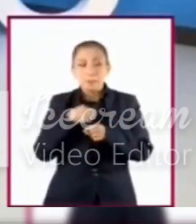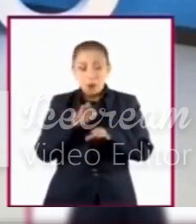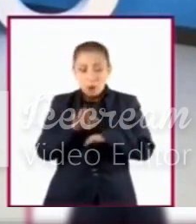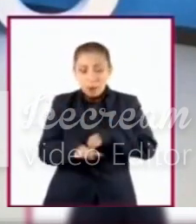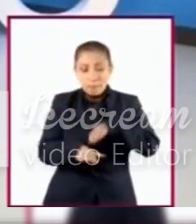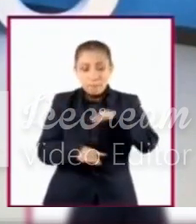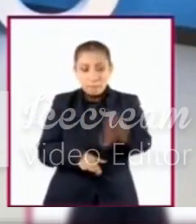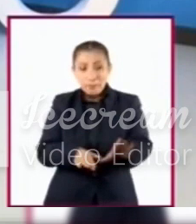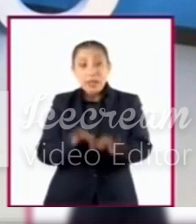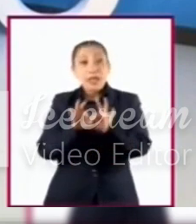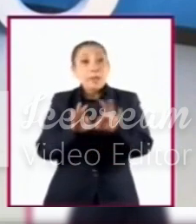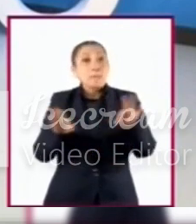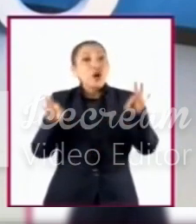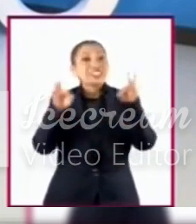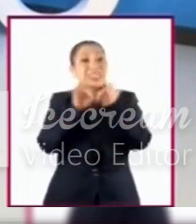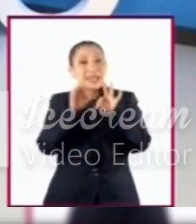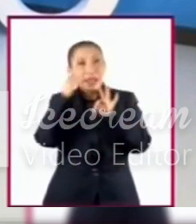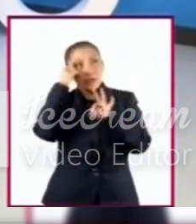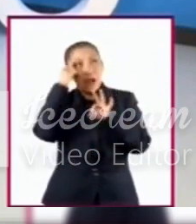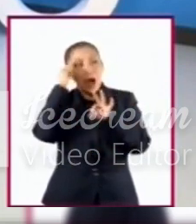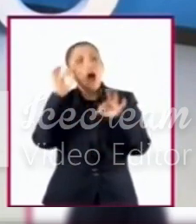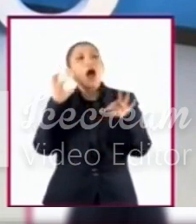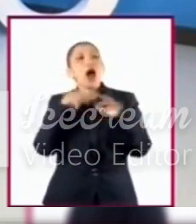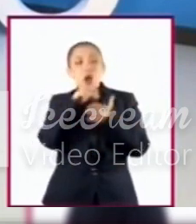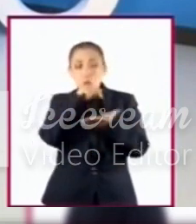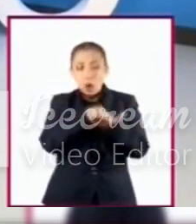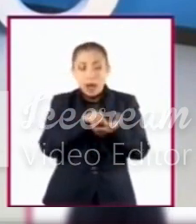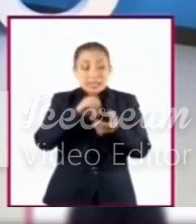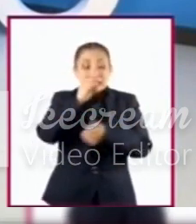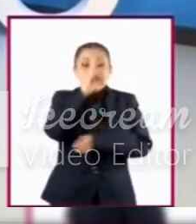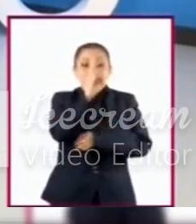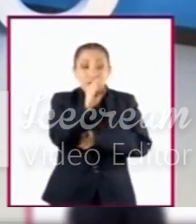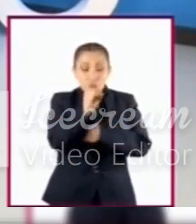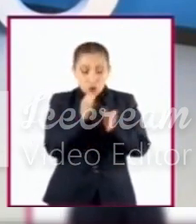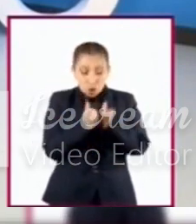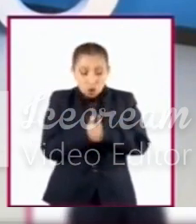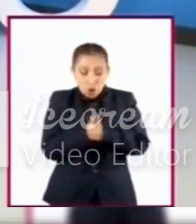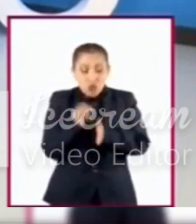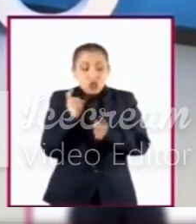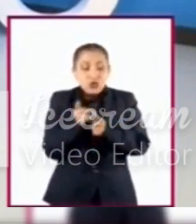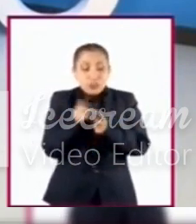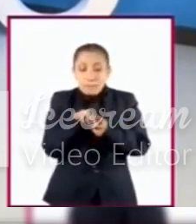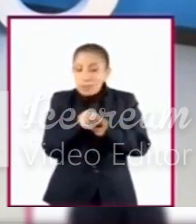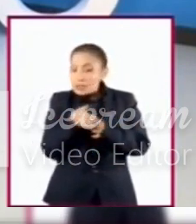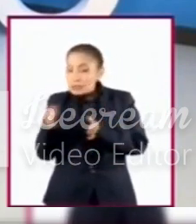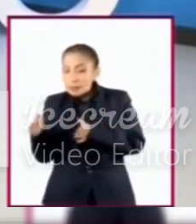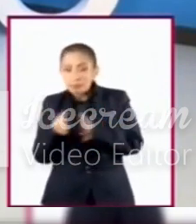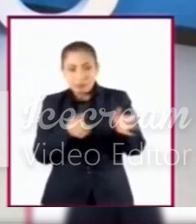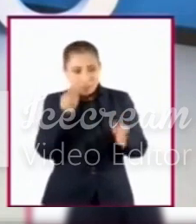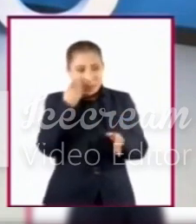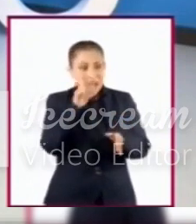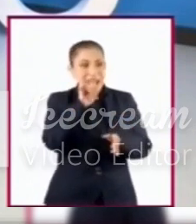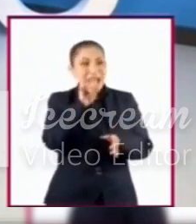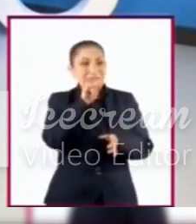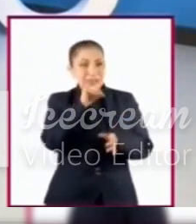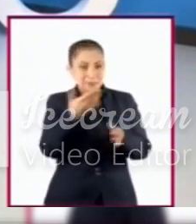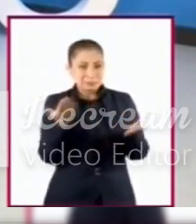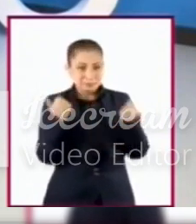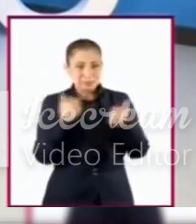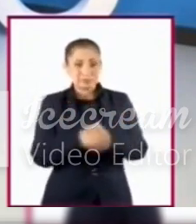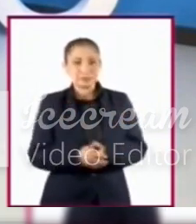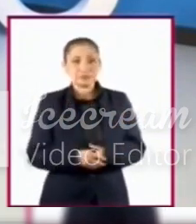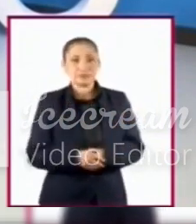pasos. Lo fundamental es establecer la posición del origen, es decir, el 0. A ver, Leti, colócate junto